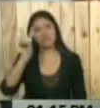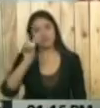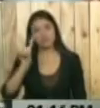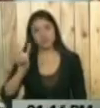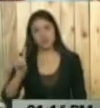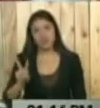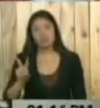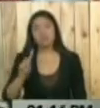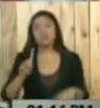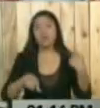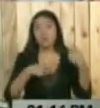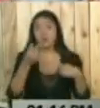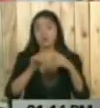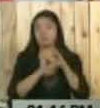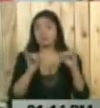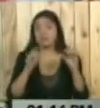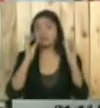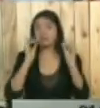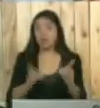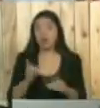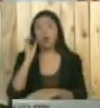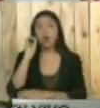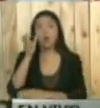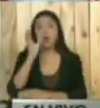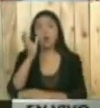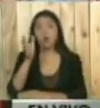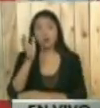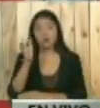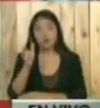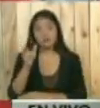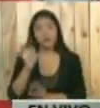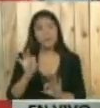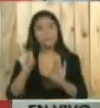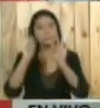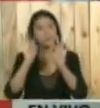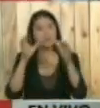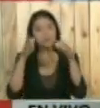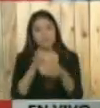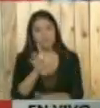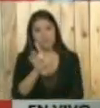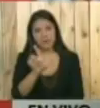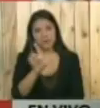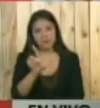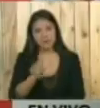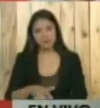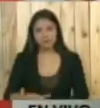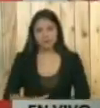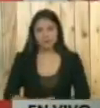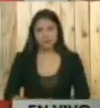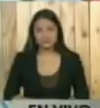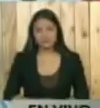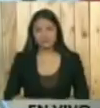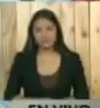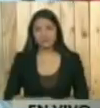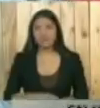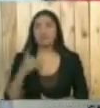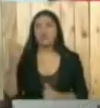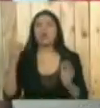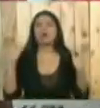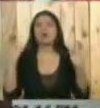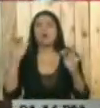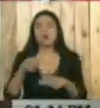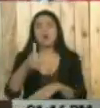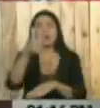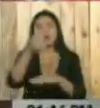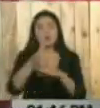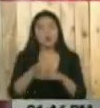luego de lo decidido por el Congreso Extraordinario del Partido Socialista Unido de Venezuela. Han acudido la dirección